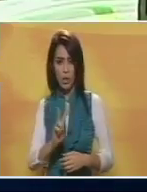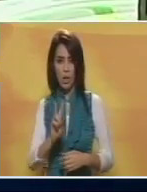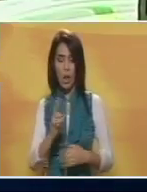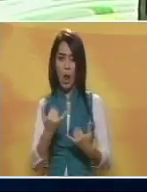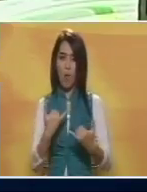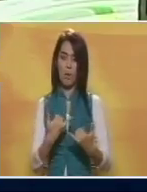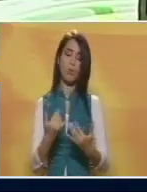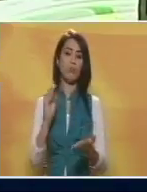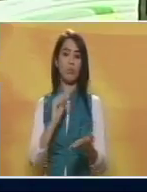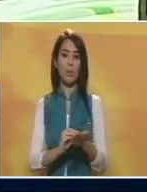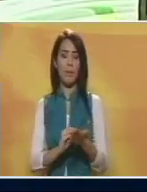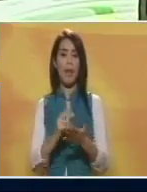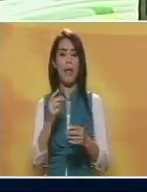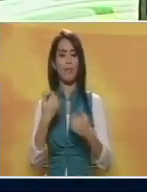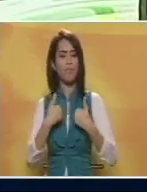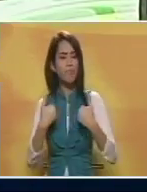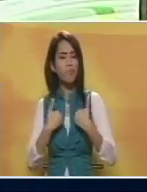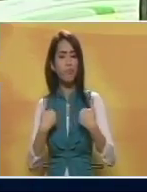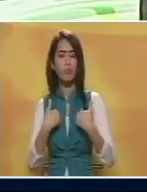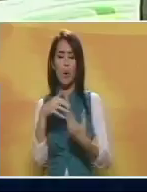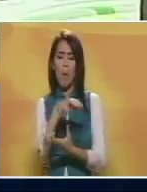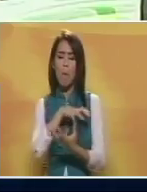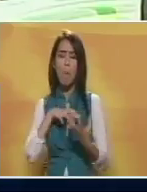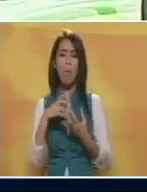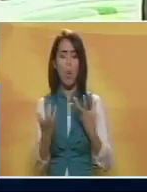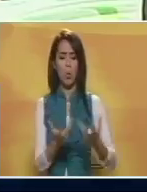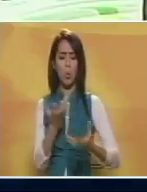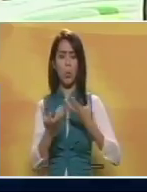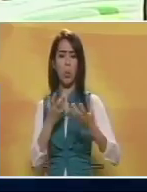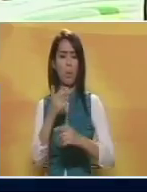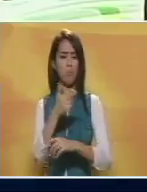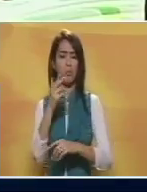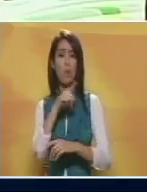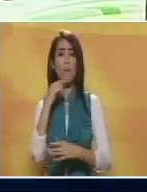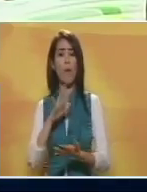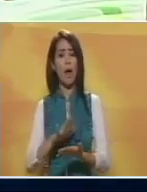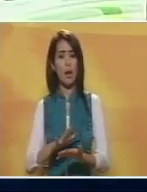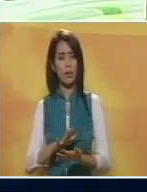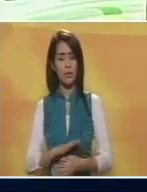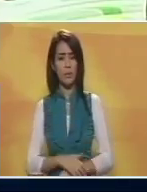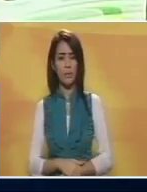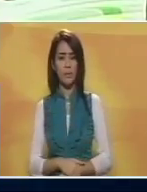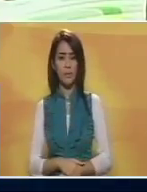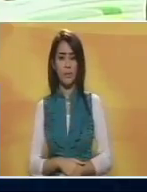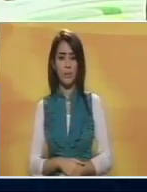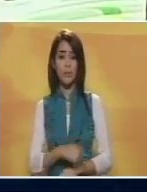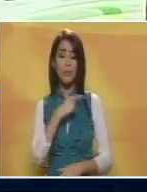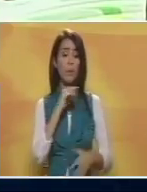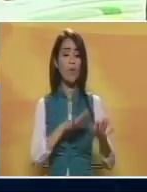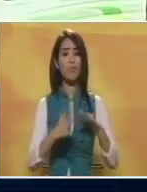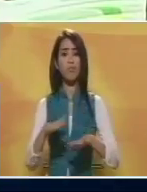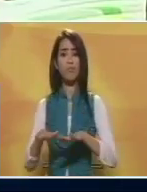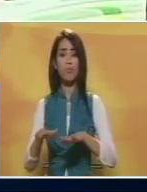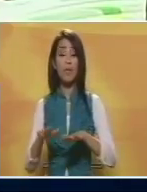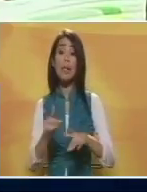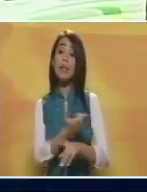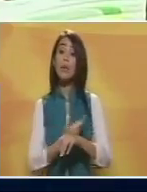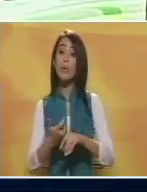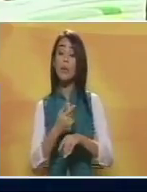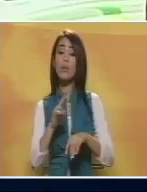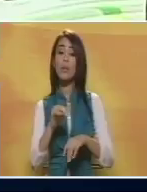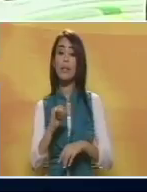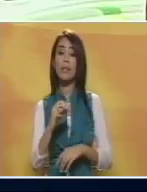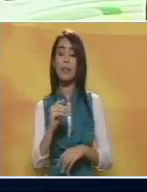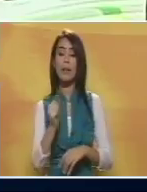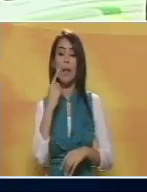Nicaragua. Violencia, incendios, balas, muertos. Y el gobierno de Nicaragua es un gobierno